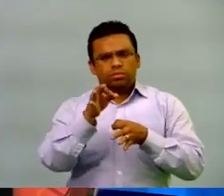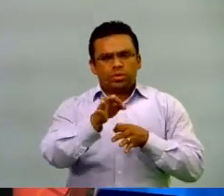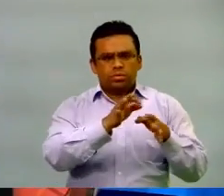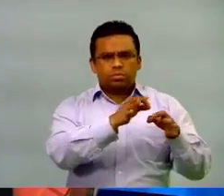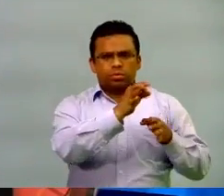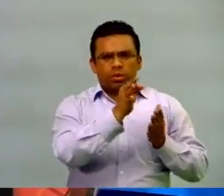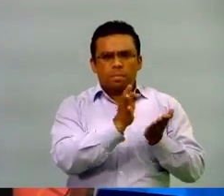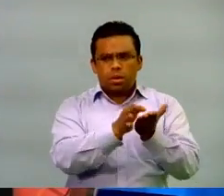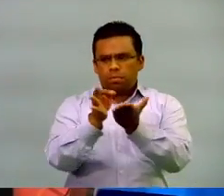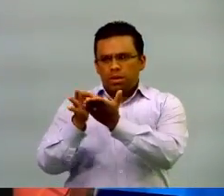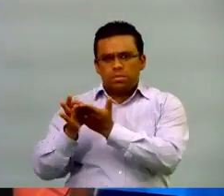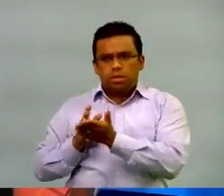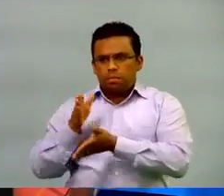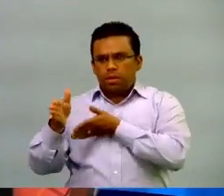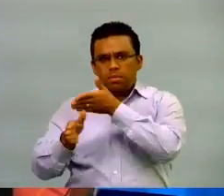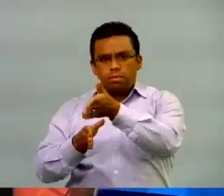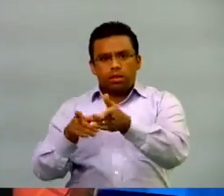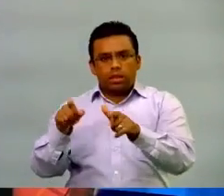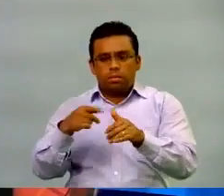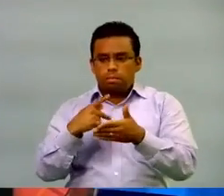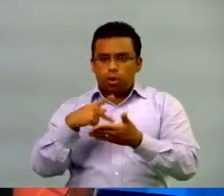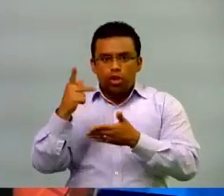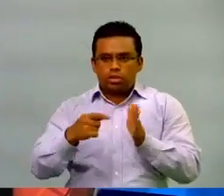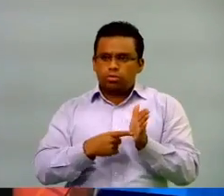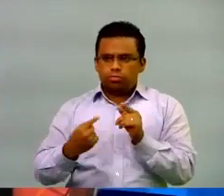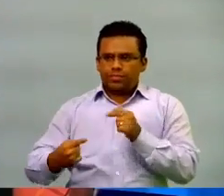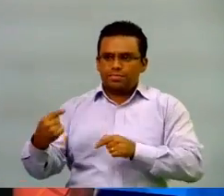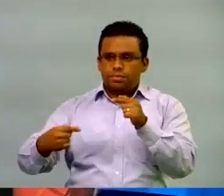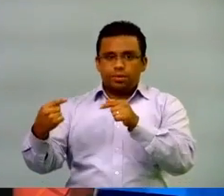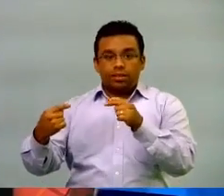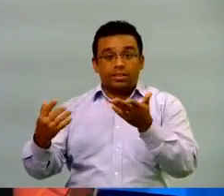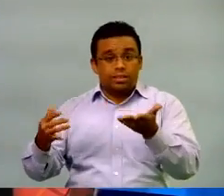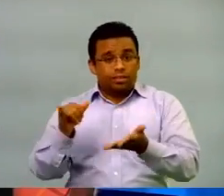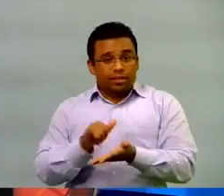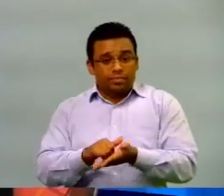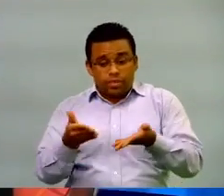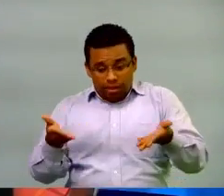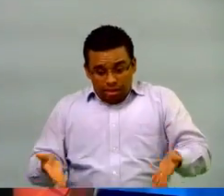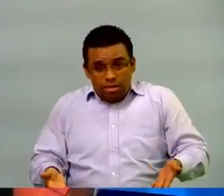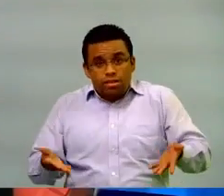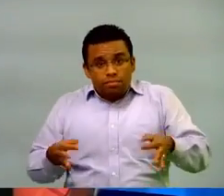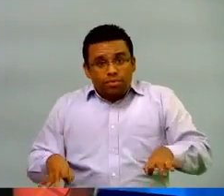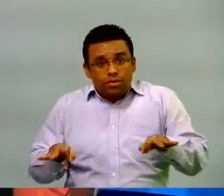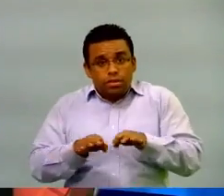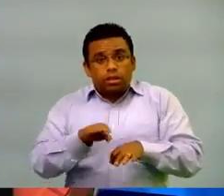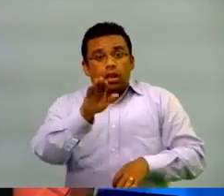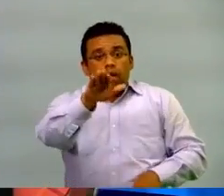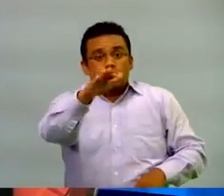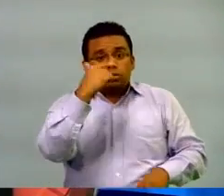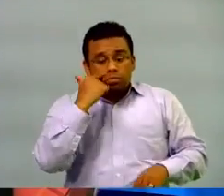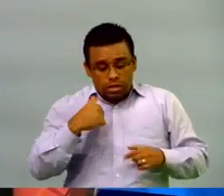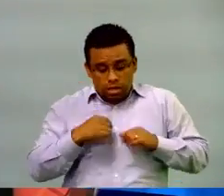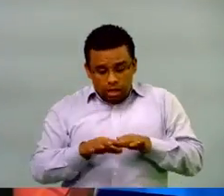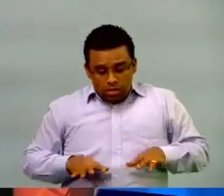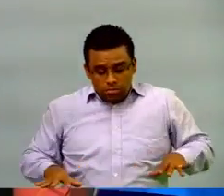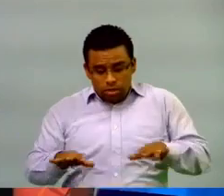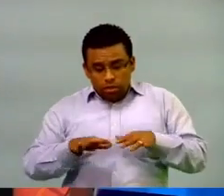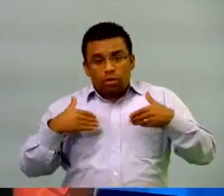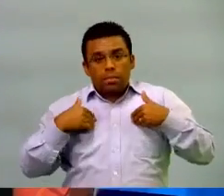proyectos. Este es el mejor certamen para decir, miren, esto estoy haciendo, miren lo que está haciendo en mi comunidad, cómo